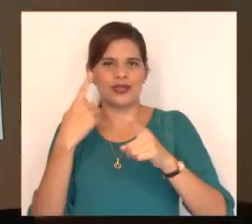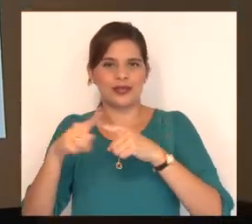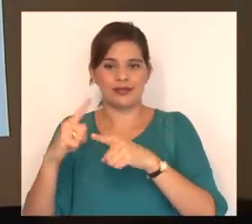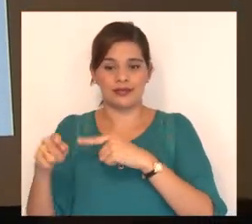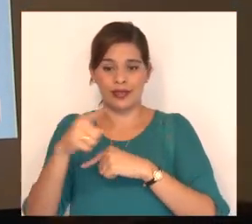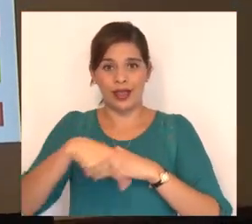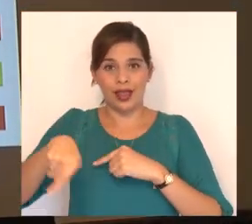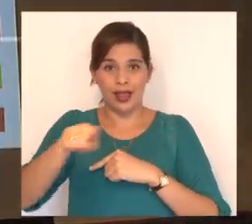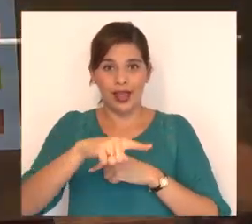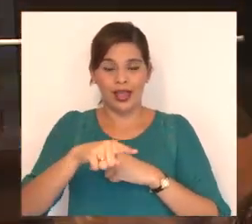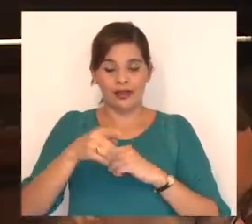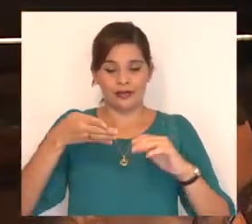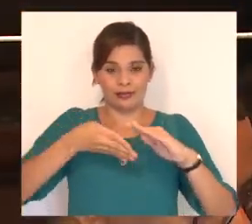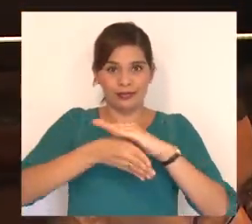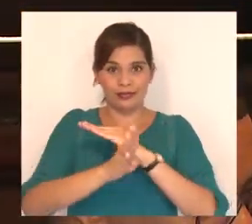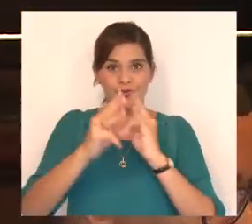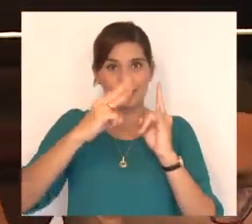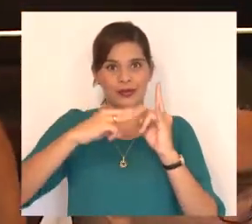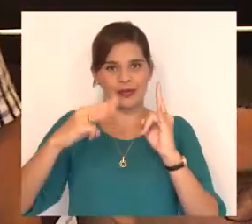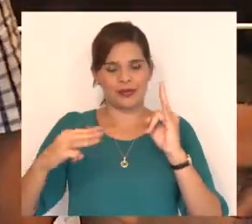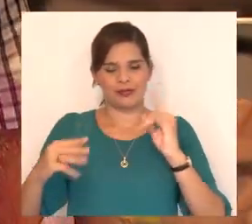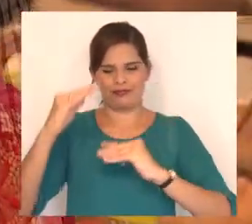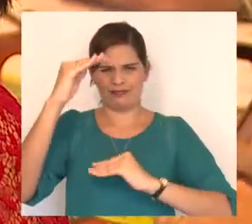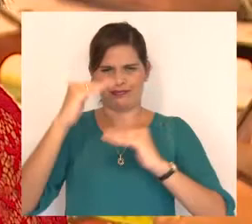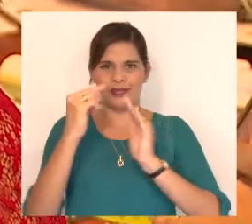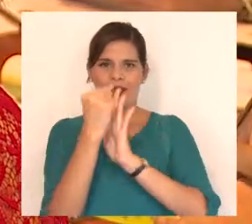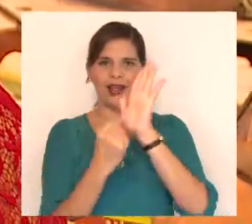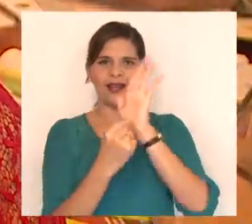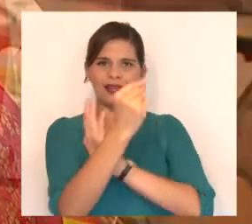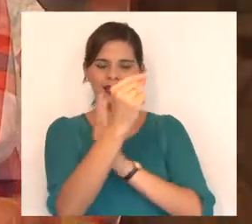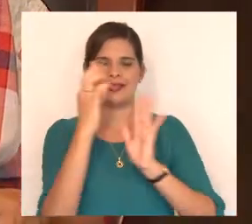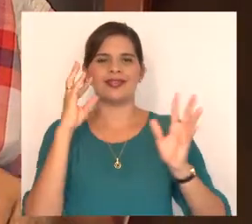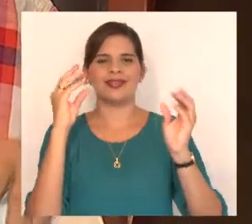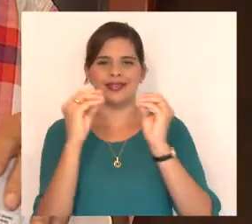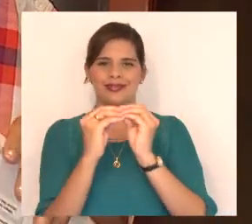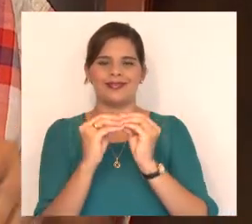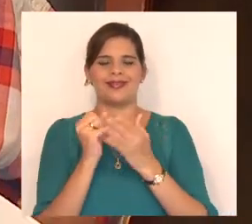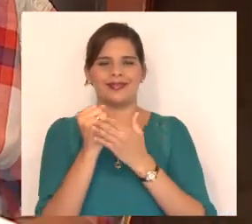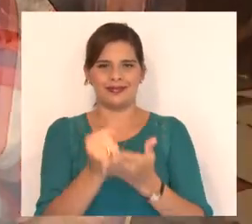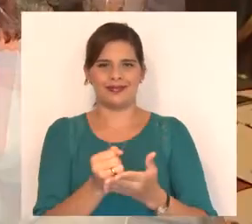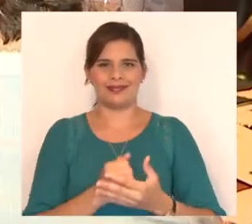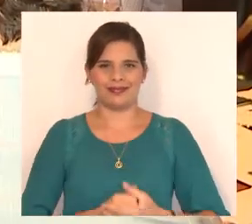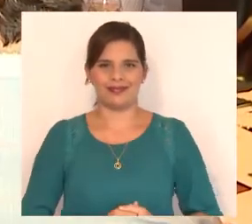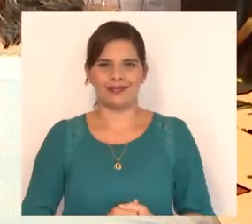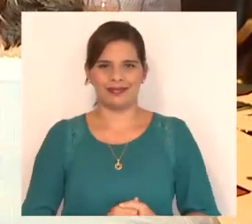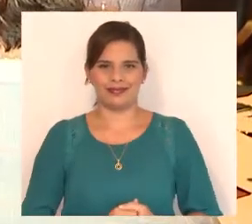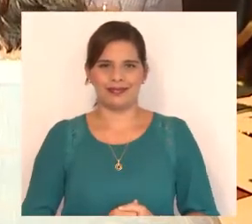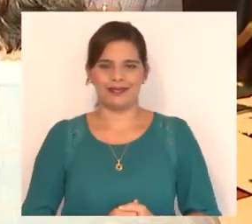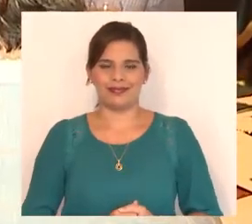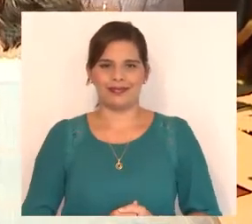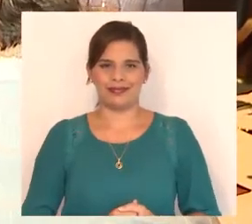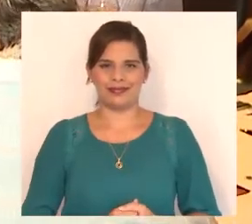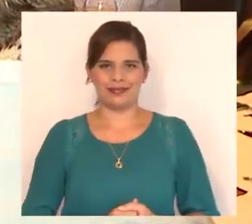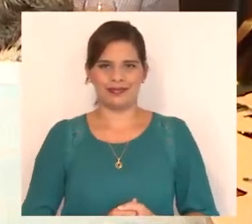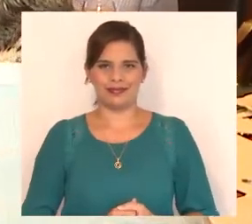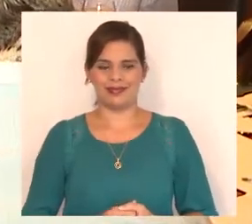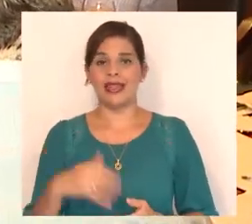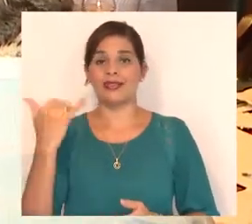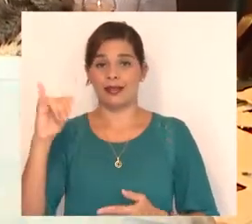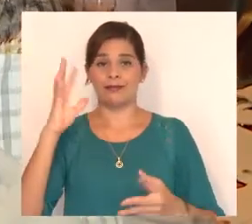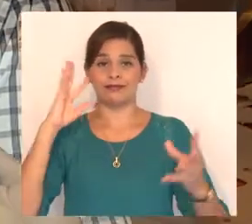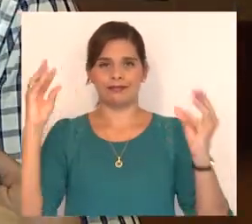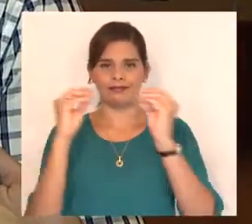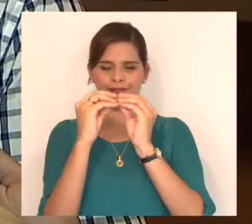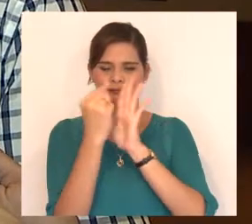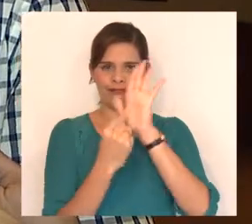reduciendo la exclusión en la educación superior gracias a la aprobación de la política institucional sobre la materia. Asimismo, hemos establecido un acuerdo